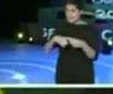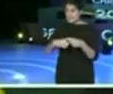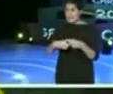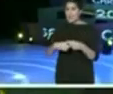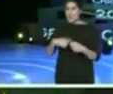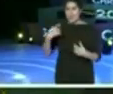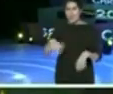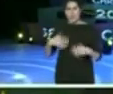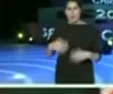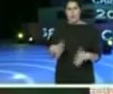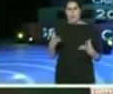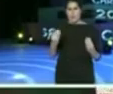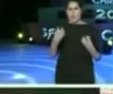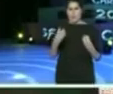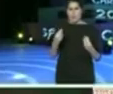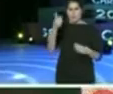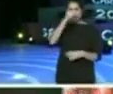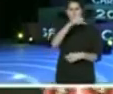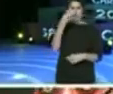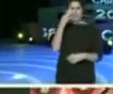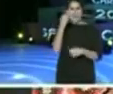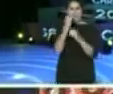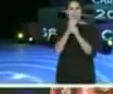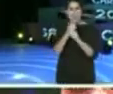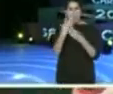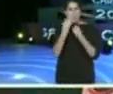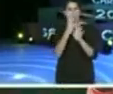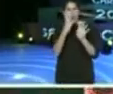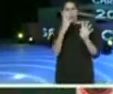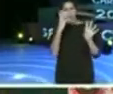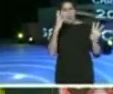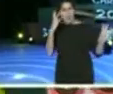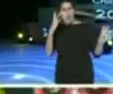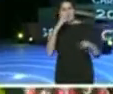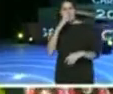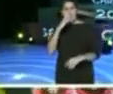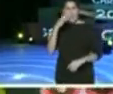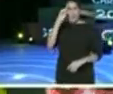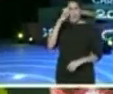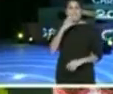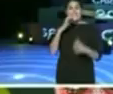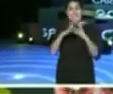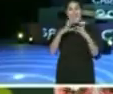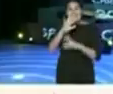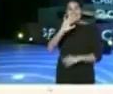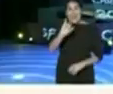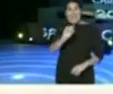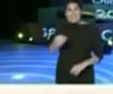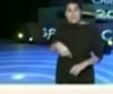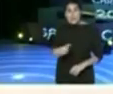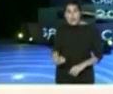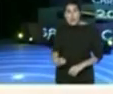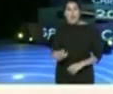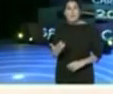querida, vaya plantel de murgueras y de murgueros por todos lados. Yo no sé si tienen ganas o no, pero de verdad, saquen ganas de donde no las